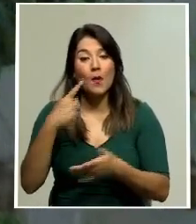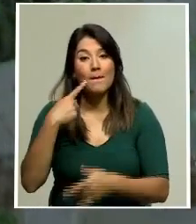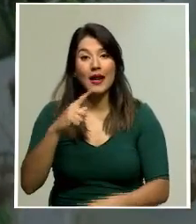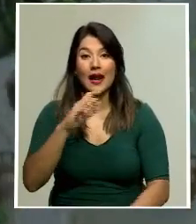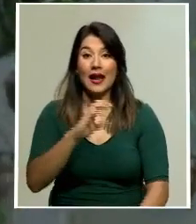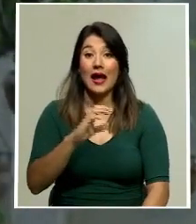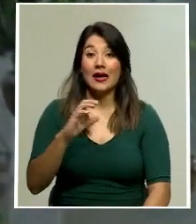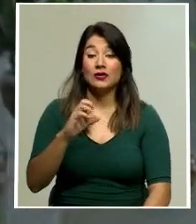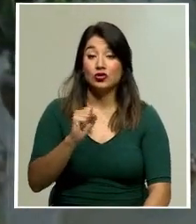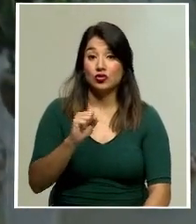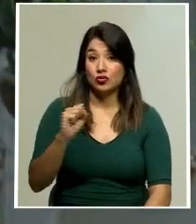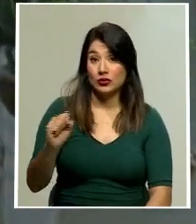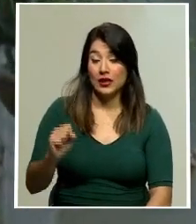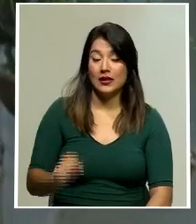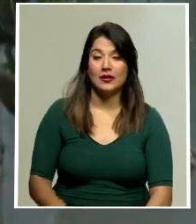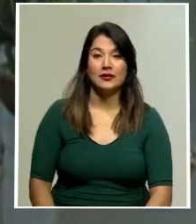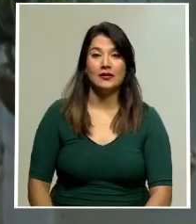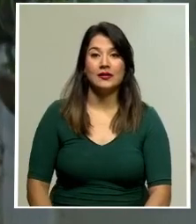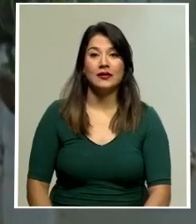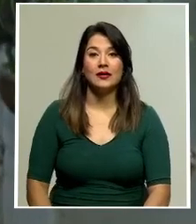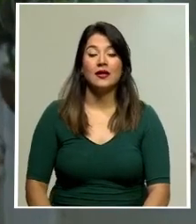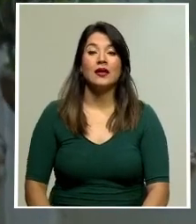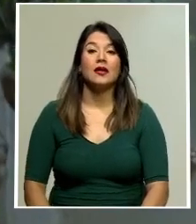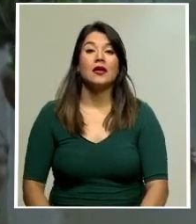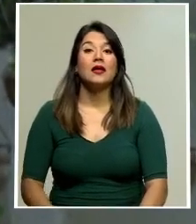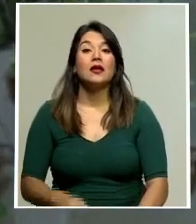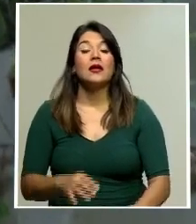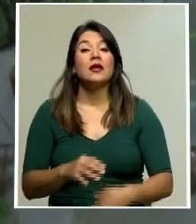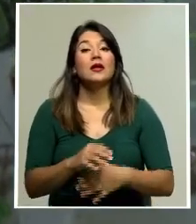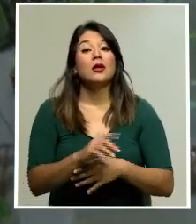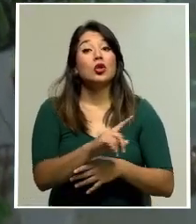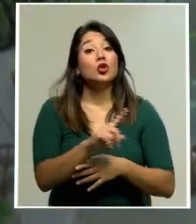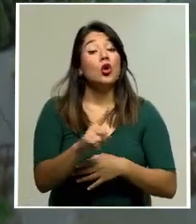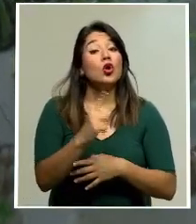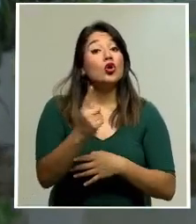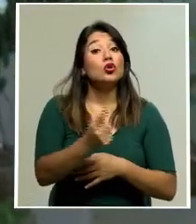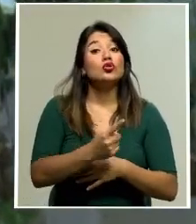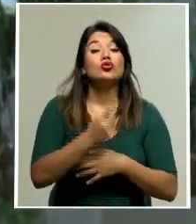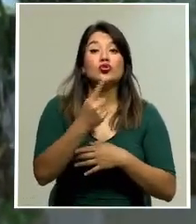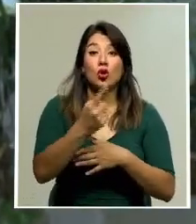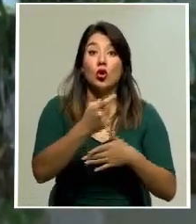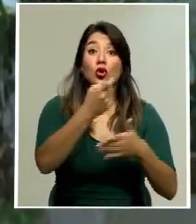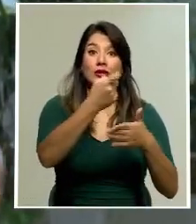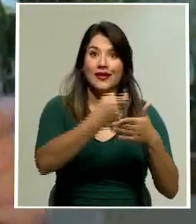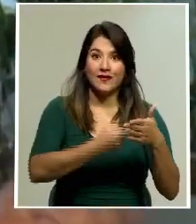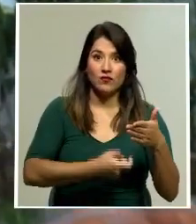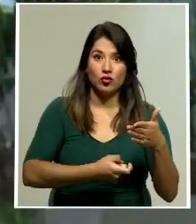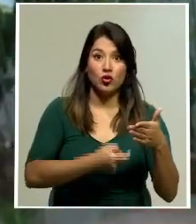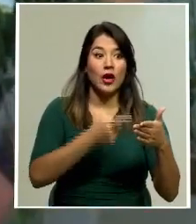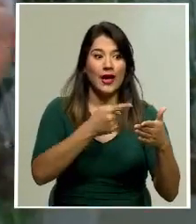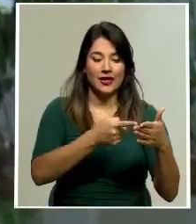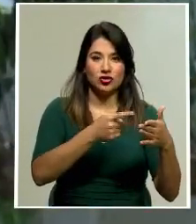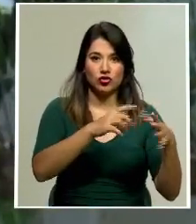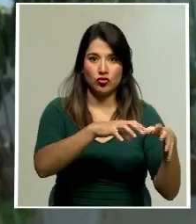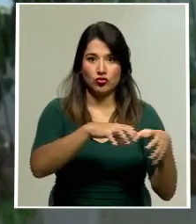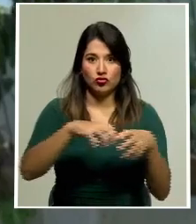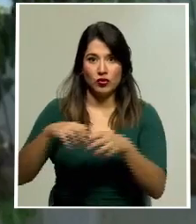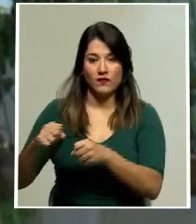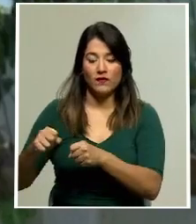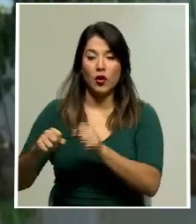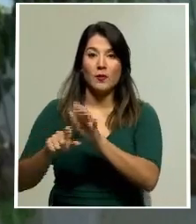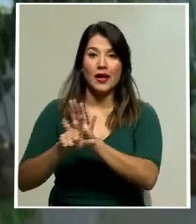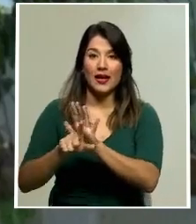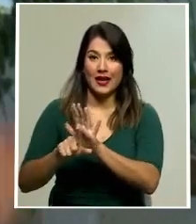más, incluso no solo la creación de tributos hay reserva de ley, sino que también para la recaudación de los